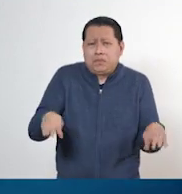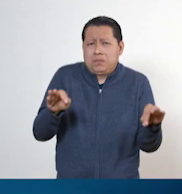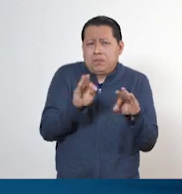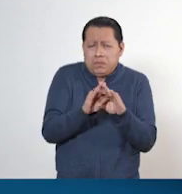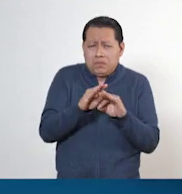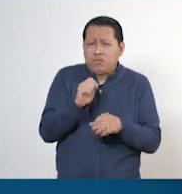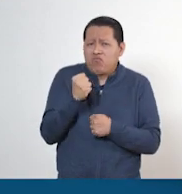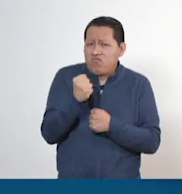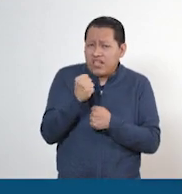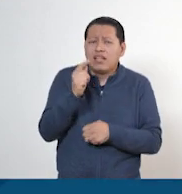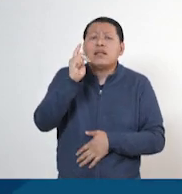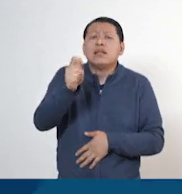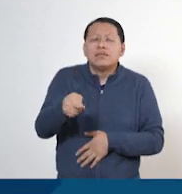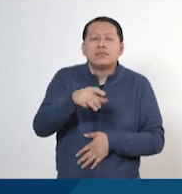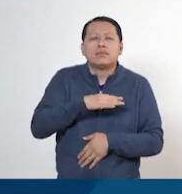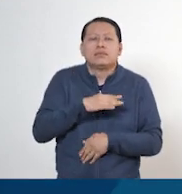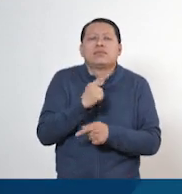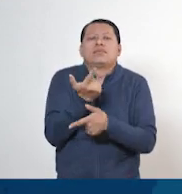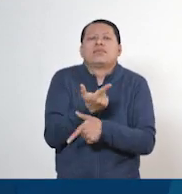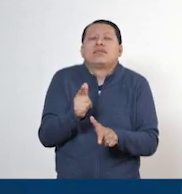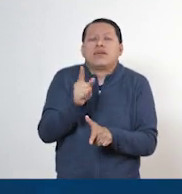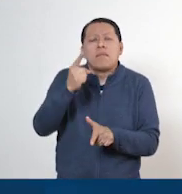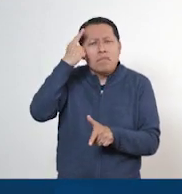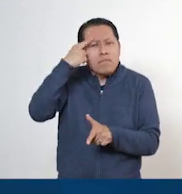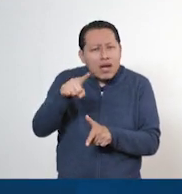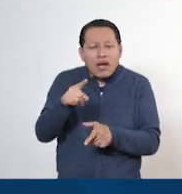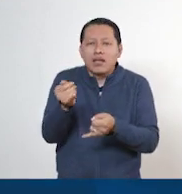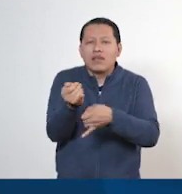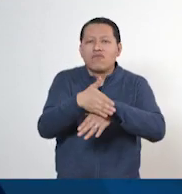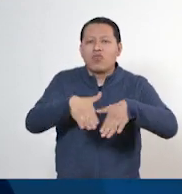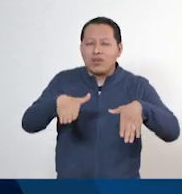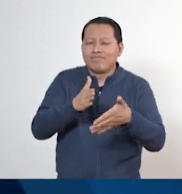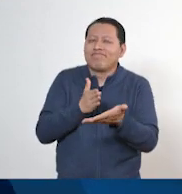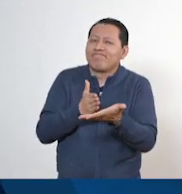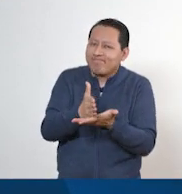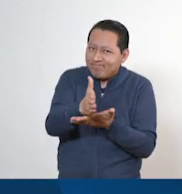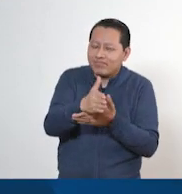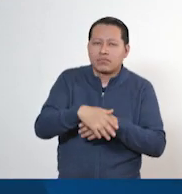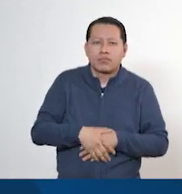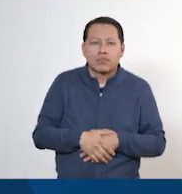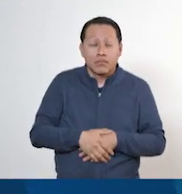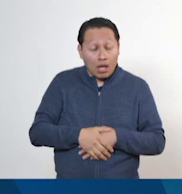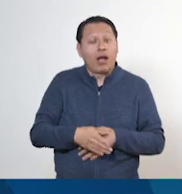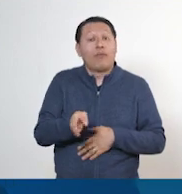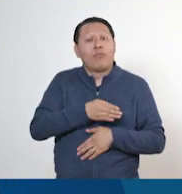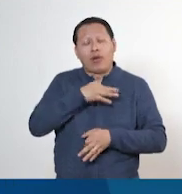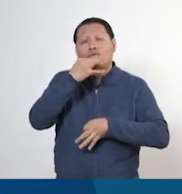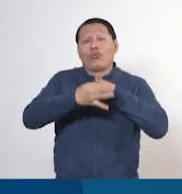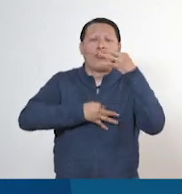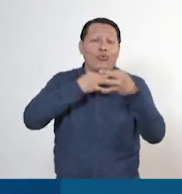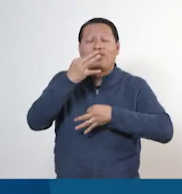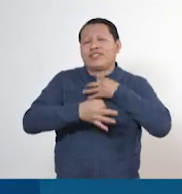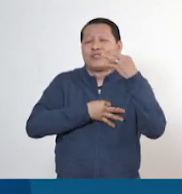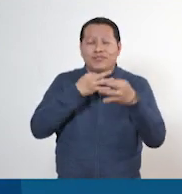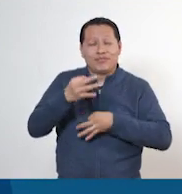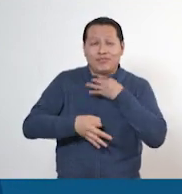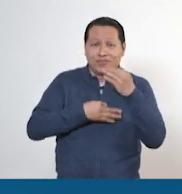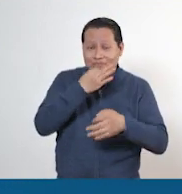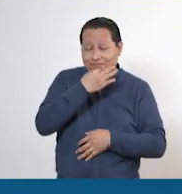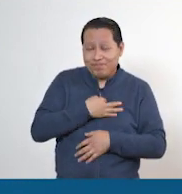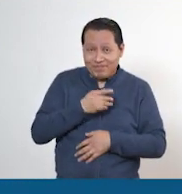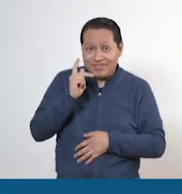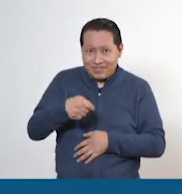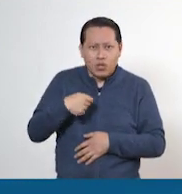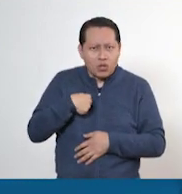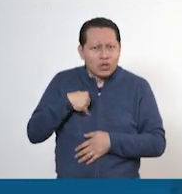importantísima. La libertad de acceso a la información. ¡Ay, qué buena noticia, don Leopoldo! Porque a mí